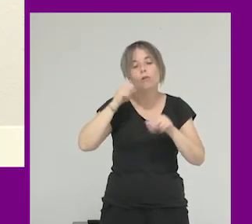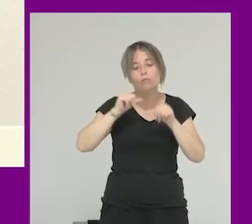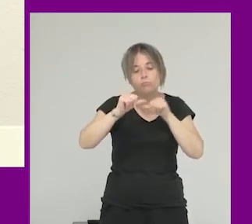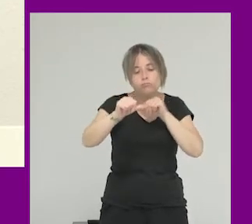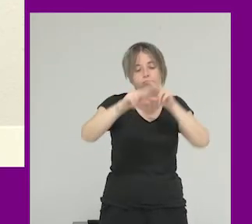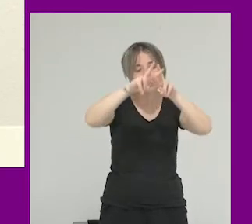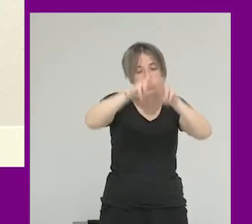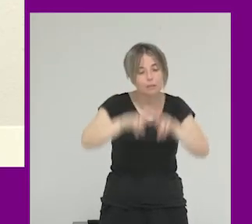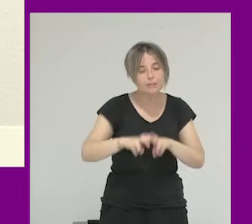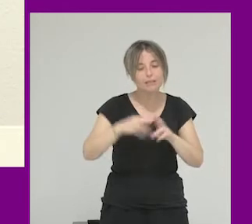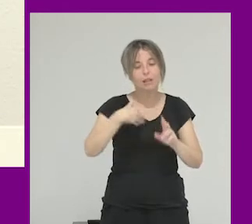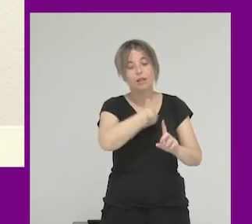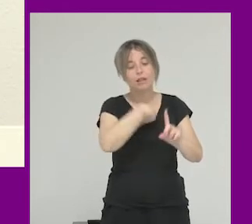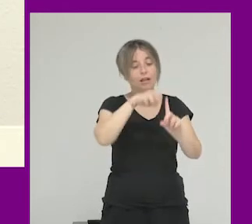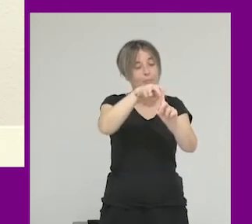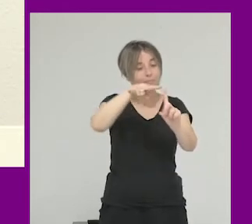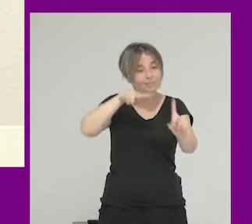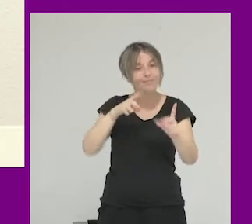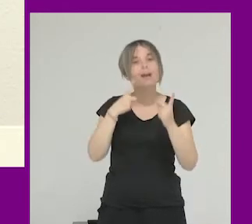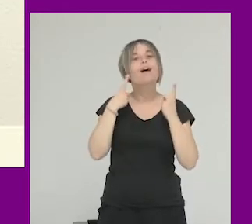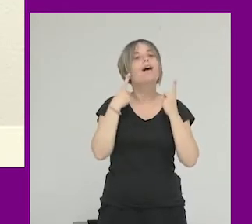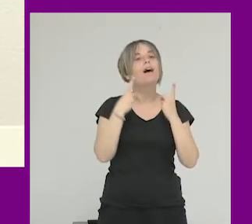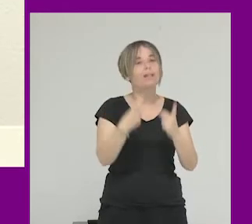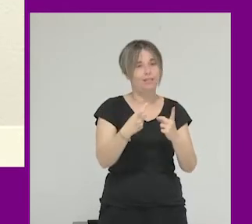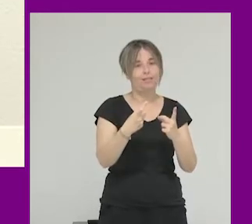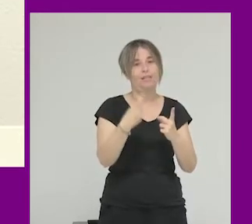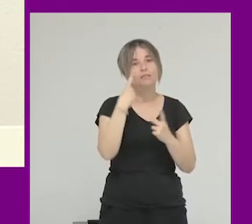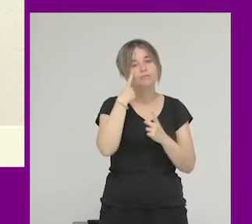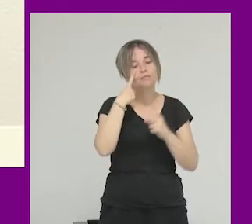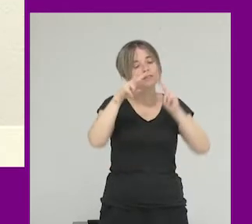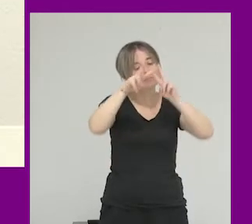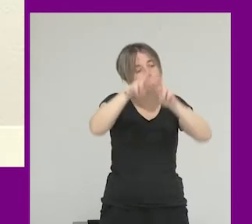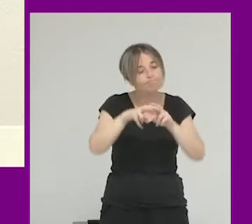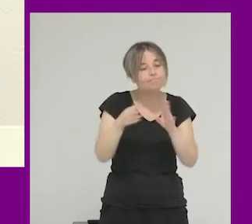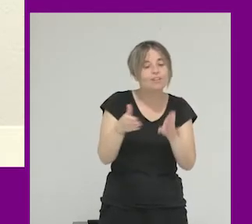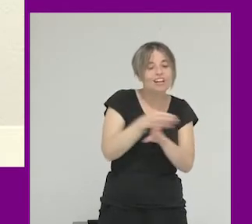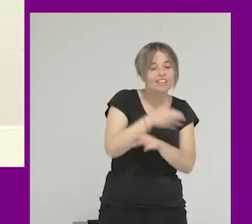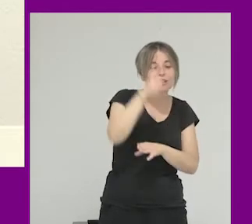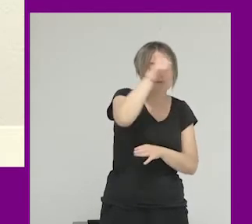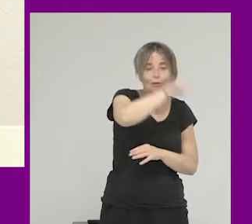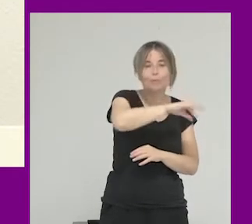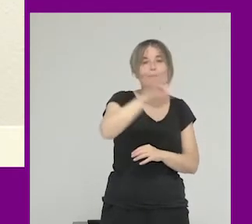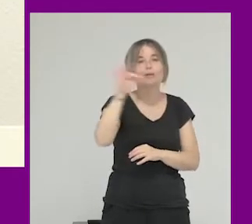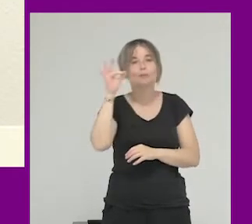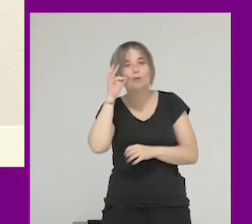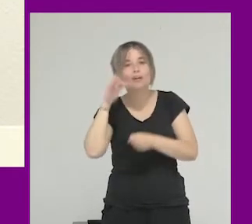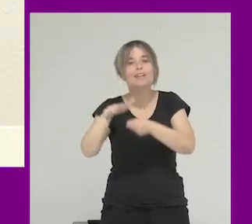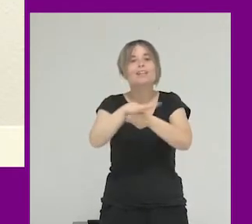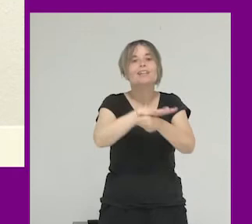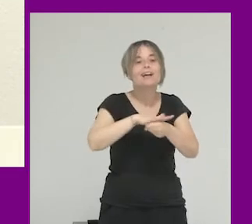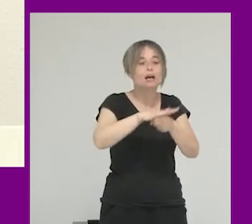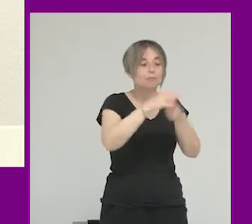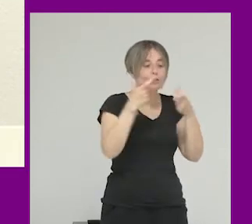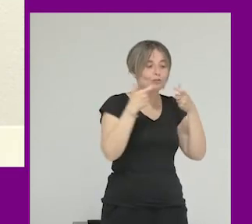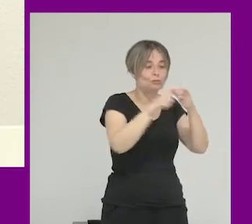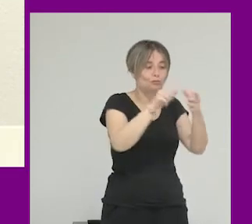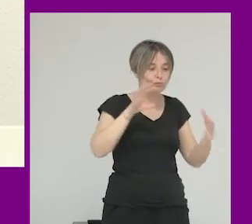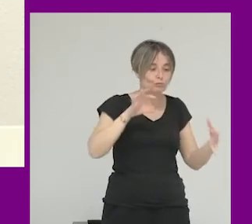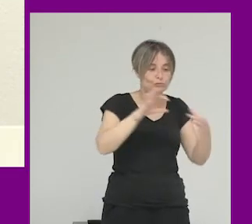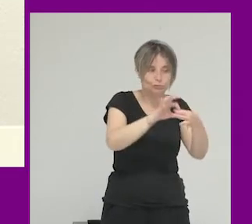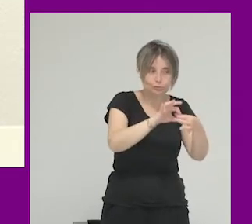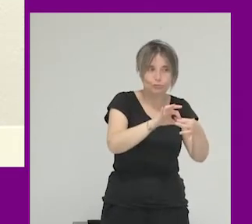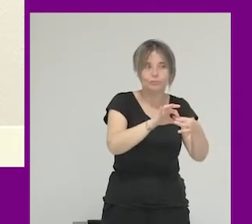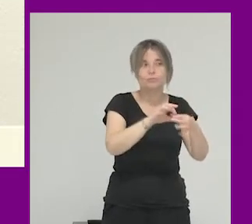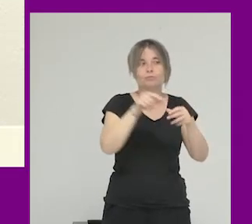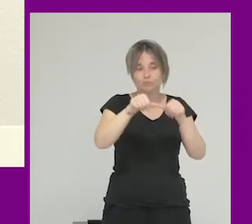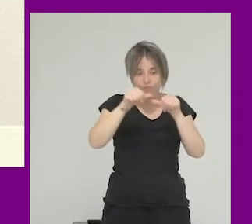la perspectiva de género, hay que analizar la posición de los hombres y las mujeres en el ámbito correspondiente, partiendo